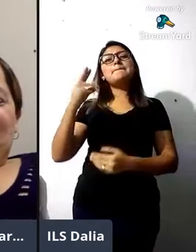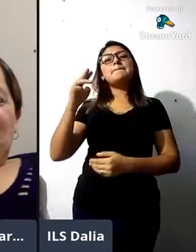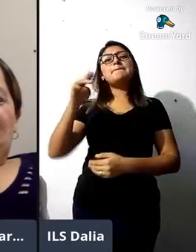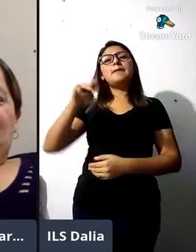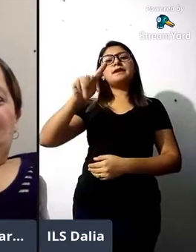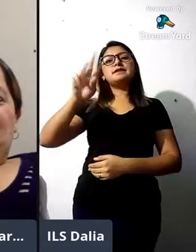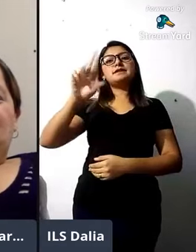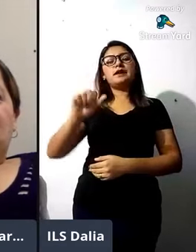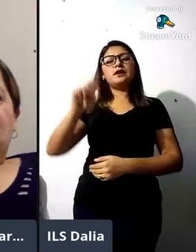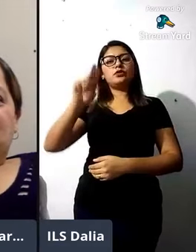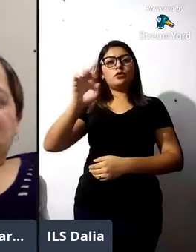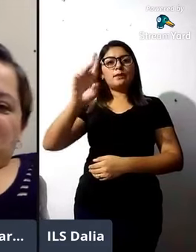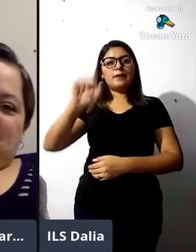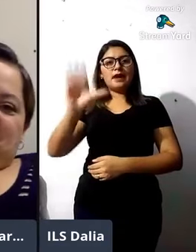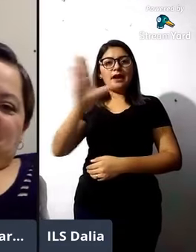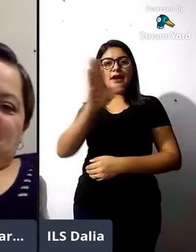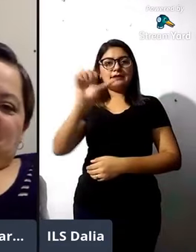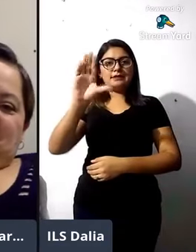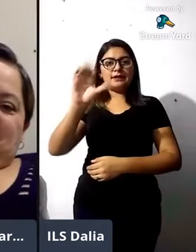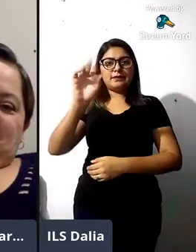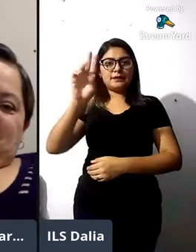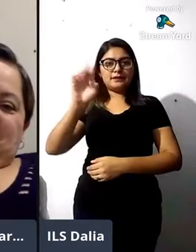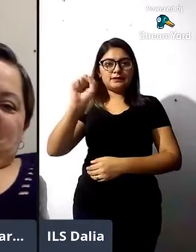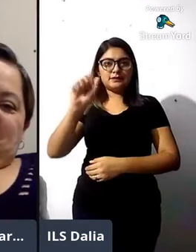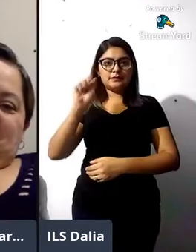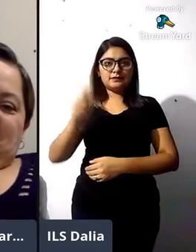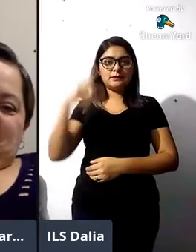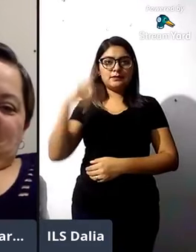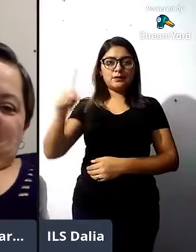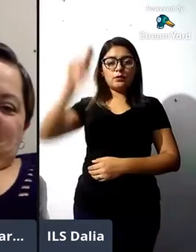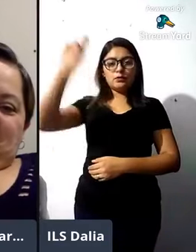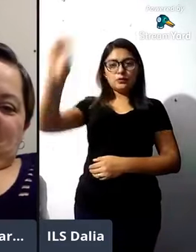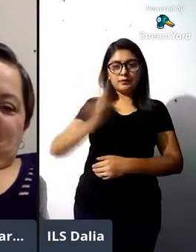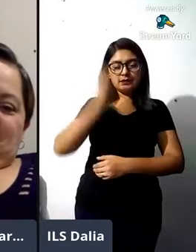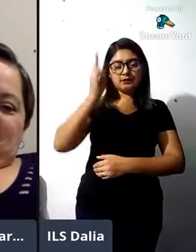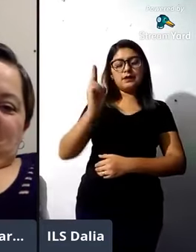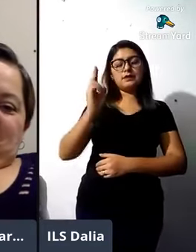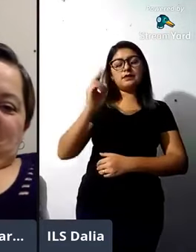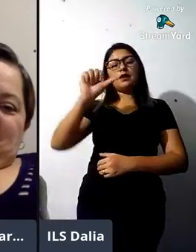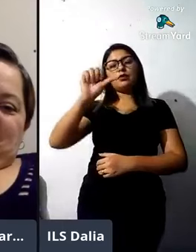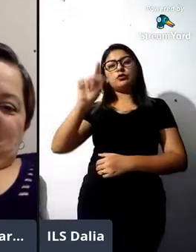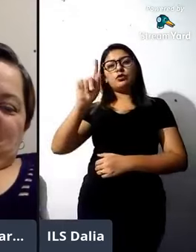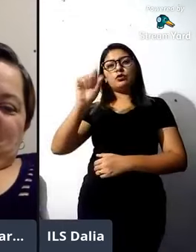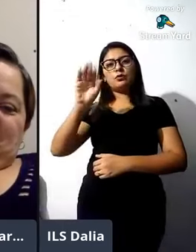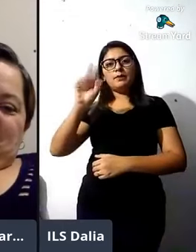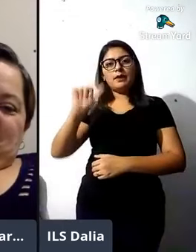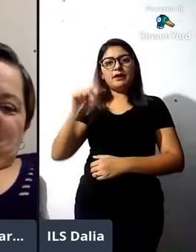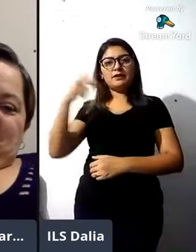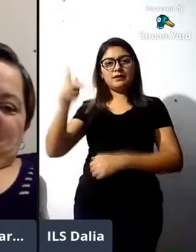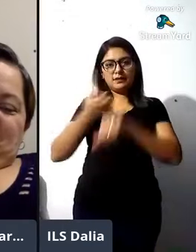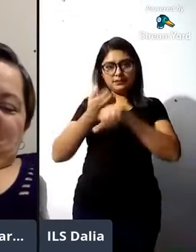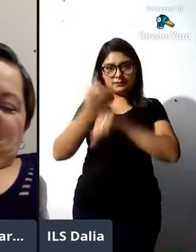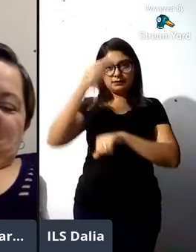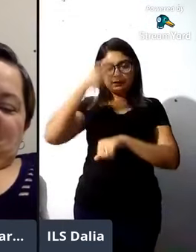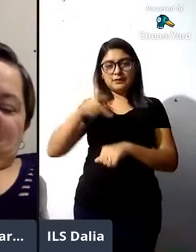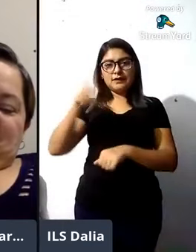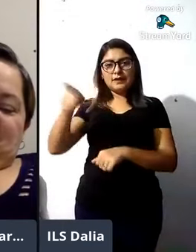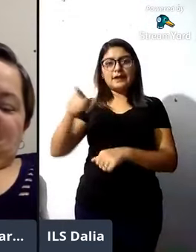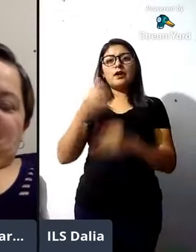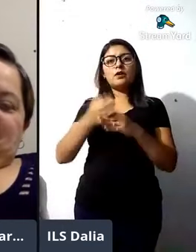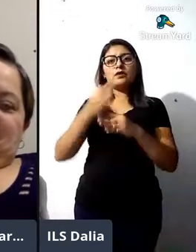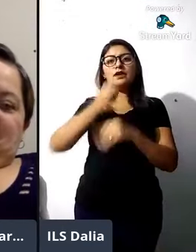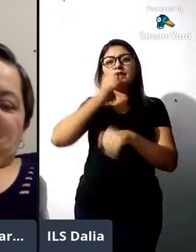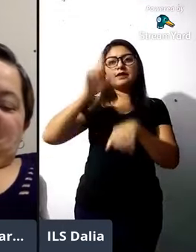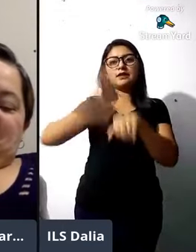Derecho Parlamentario en la Universidad Autónoma del Estado de México. Actualmente es secretaria de Atención a Personas con